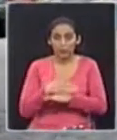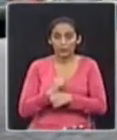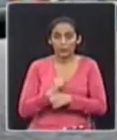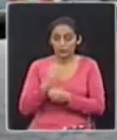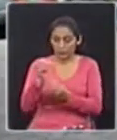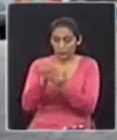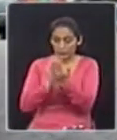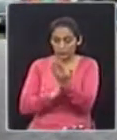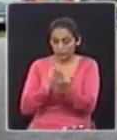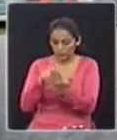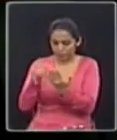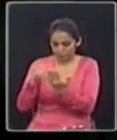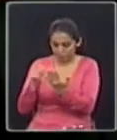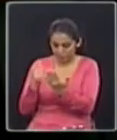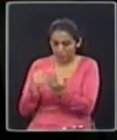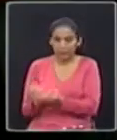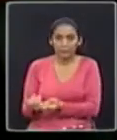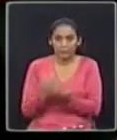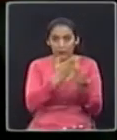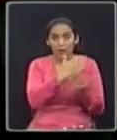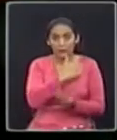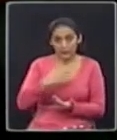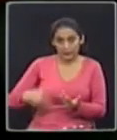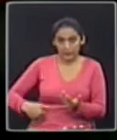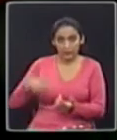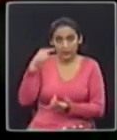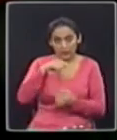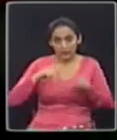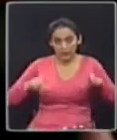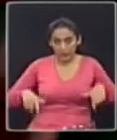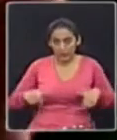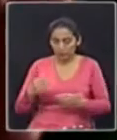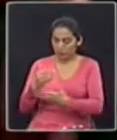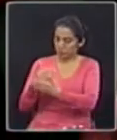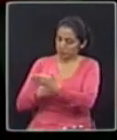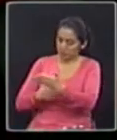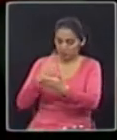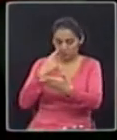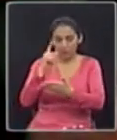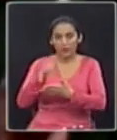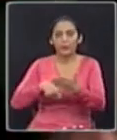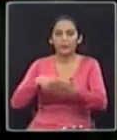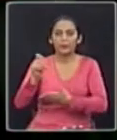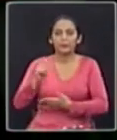de la República, Lenín Moreno. Estamos claros que el presidente Lenín Moreno ha hecho una propuesta